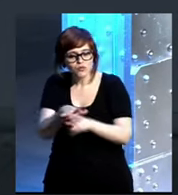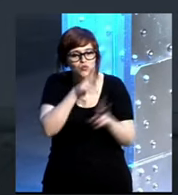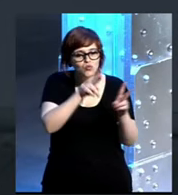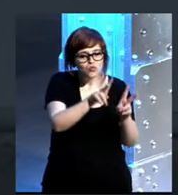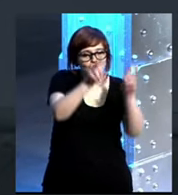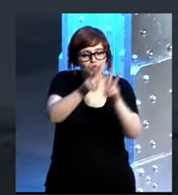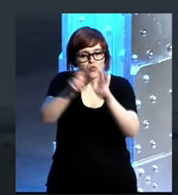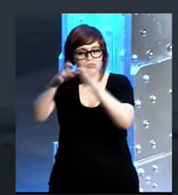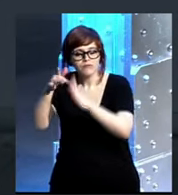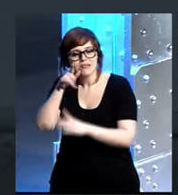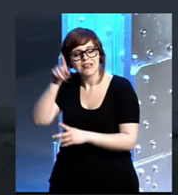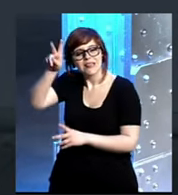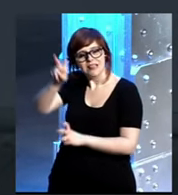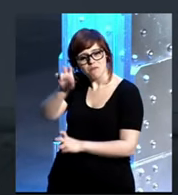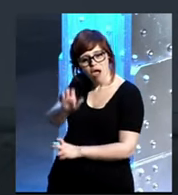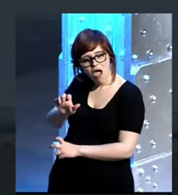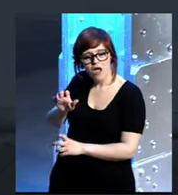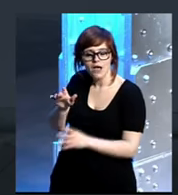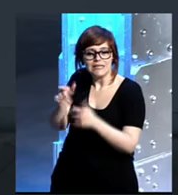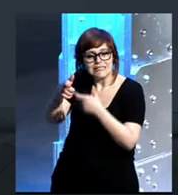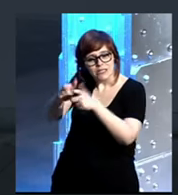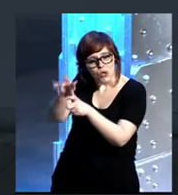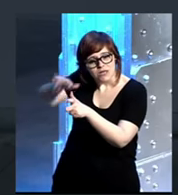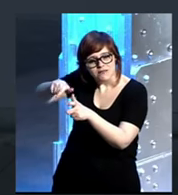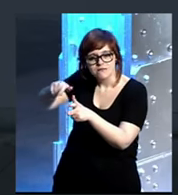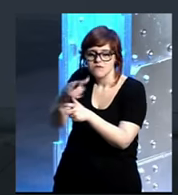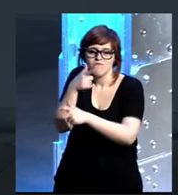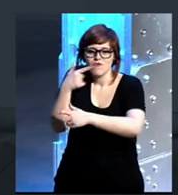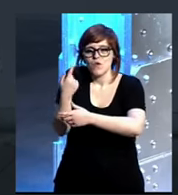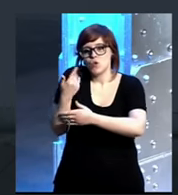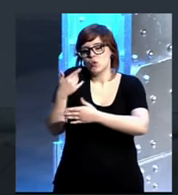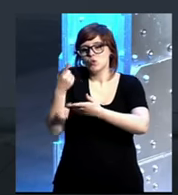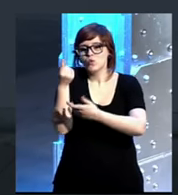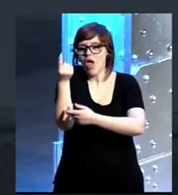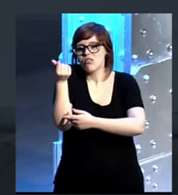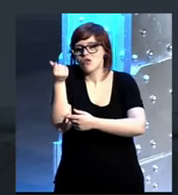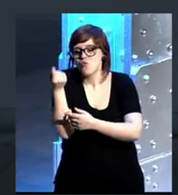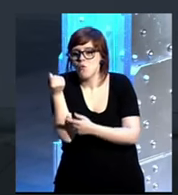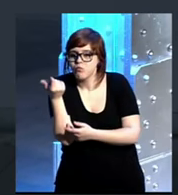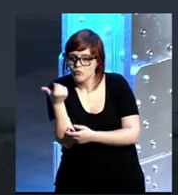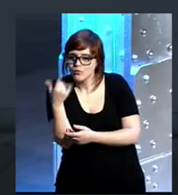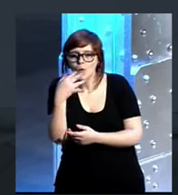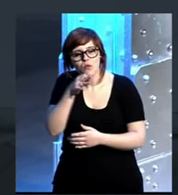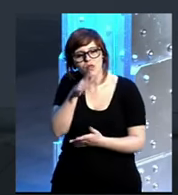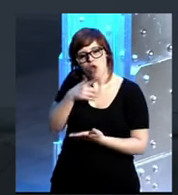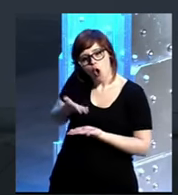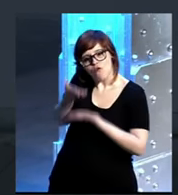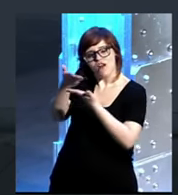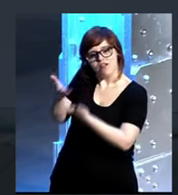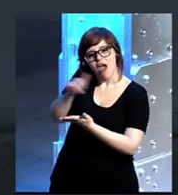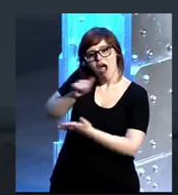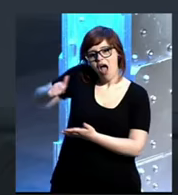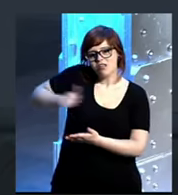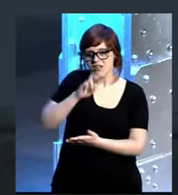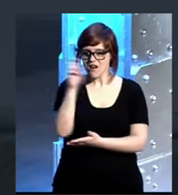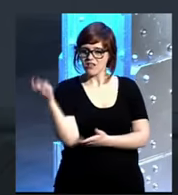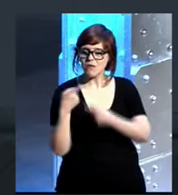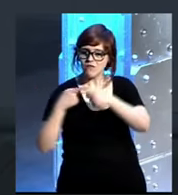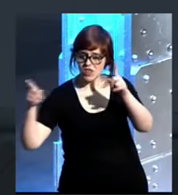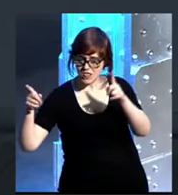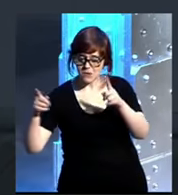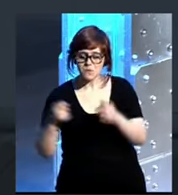E, que son los de más mínimo, los de más bajo poder adquisitivo, también tenemos diferentes alternativas. ¿Qué más tenemos? La brecha educativa,